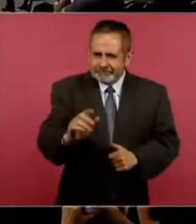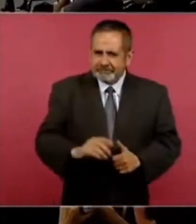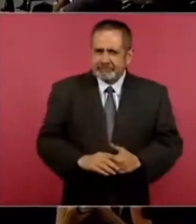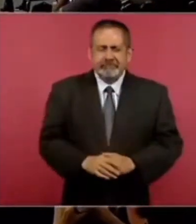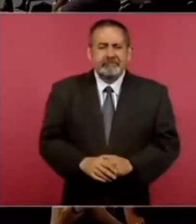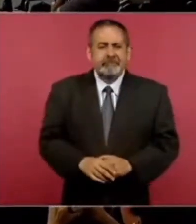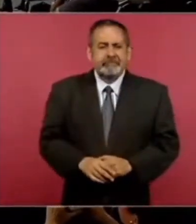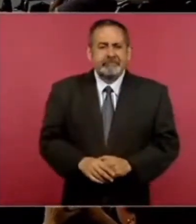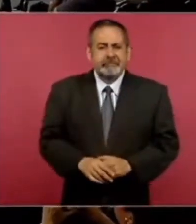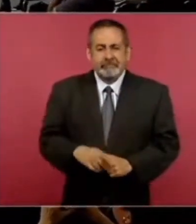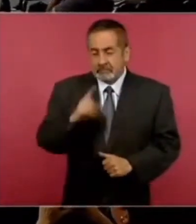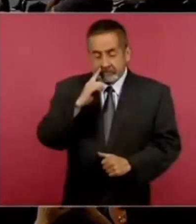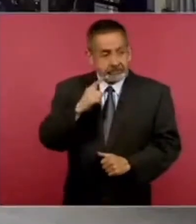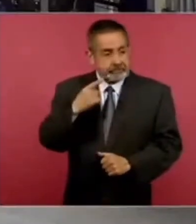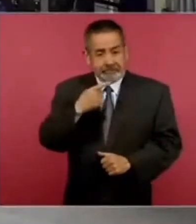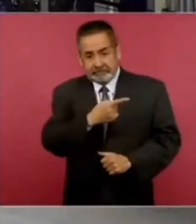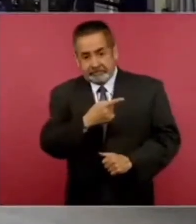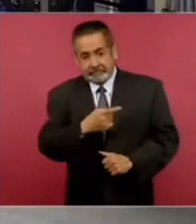Entonces aquí está.